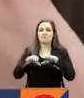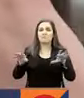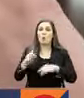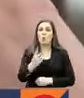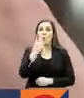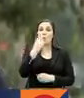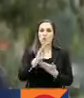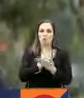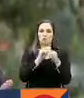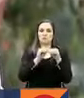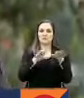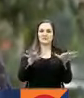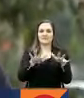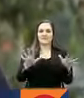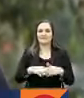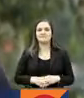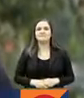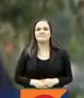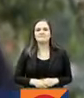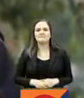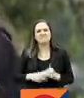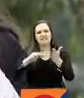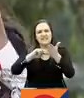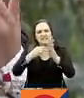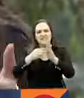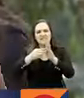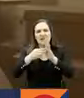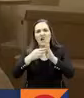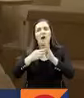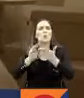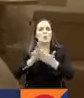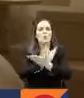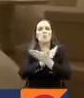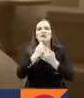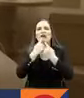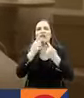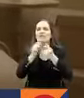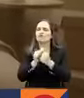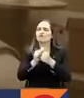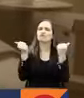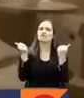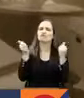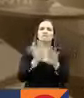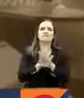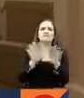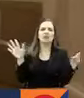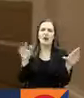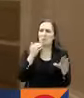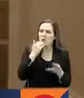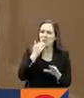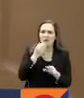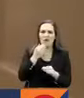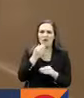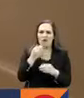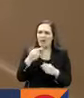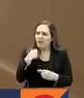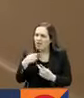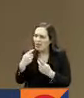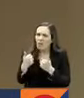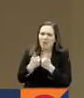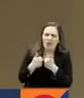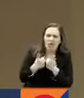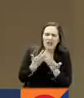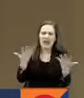canción Córtame. Y en realidad se refiere a terminar una relación, a terminar lo que ya no funciona. Un trabajo